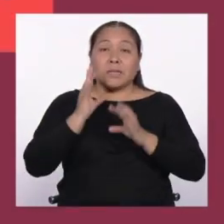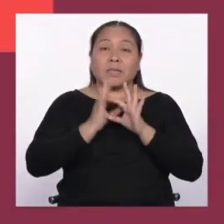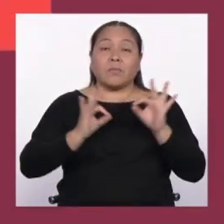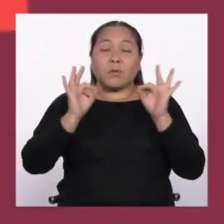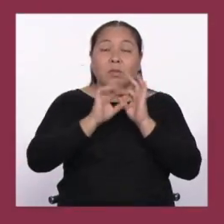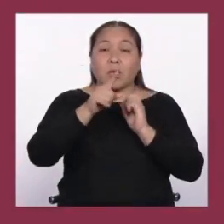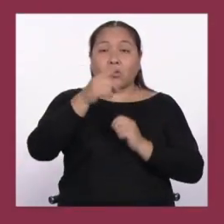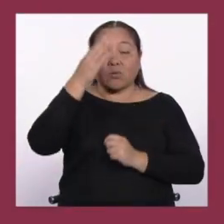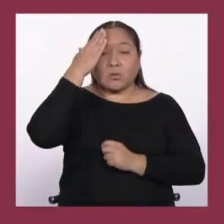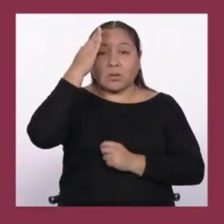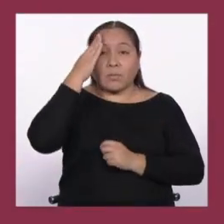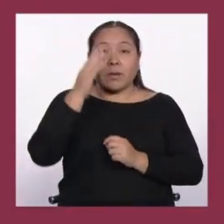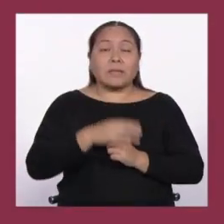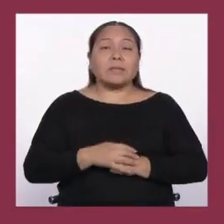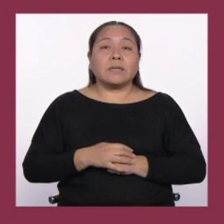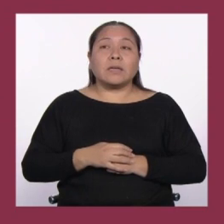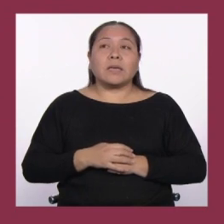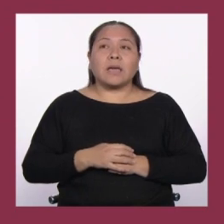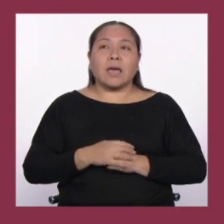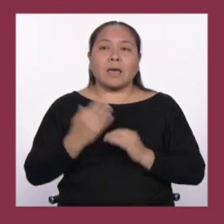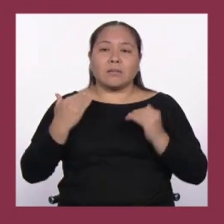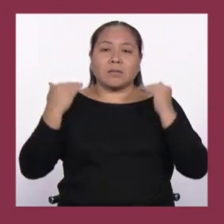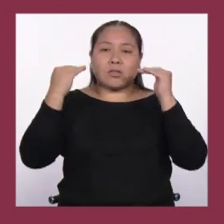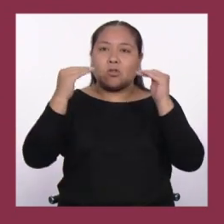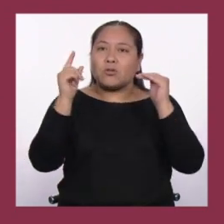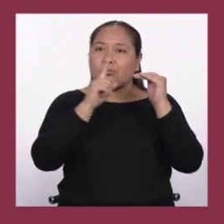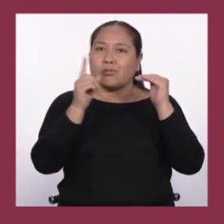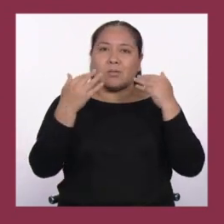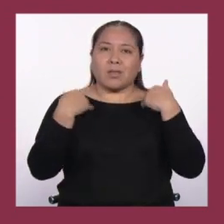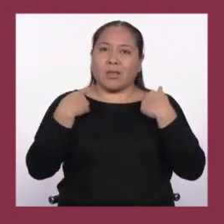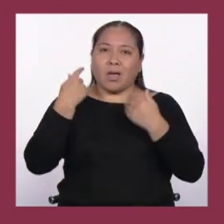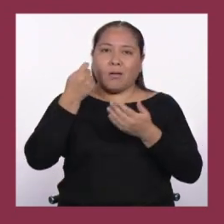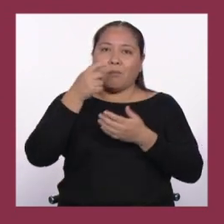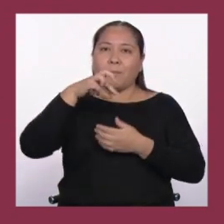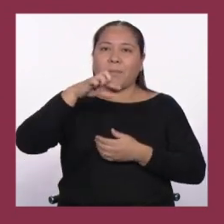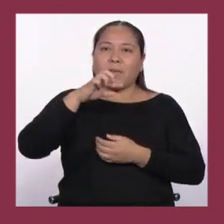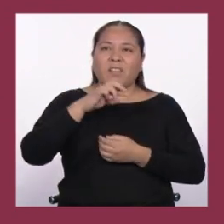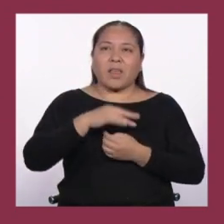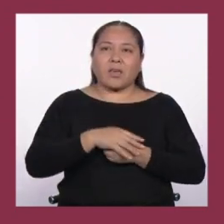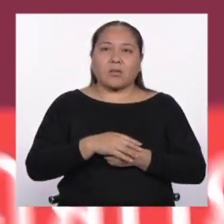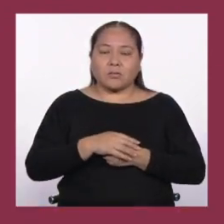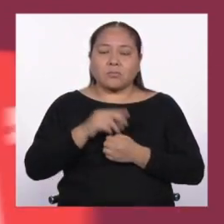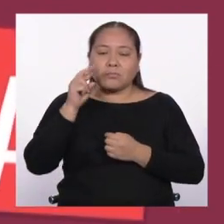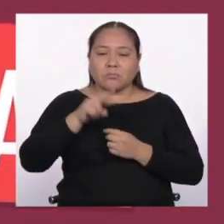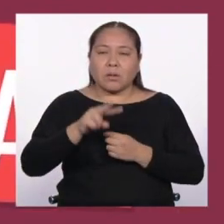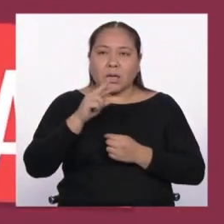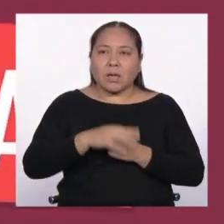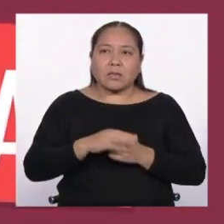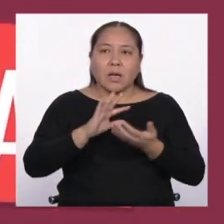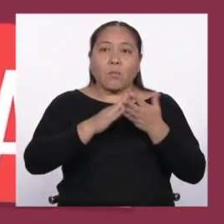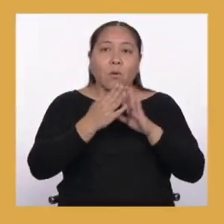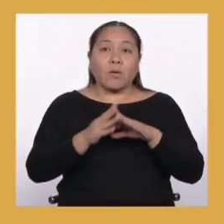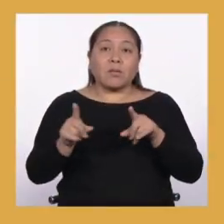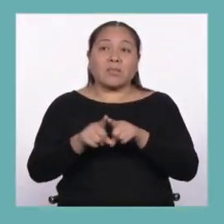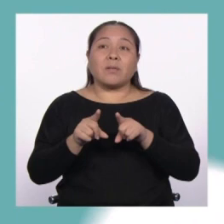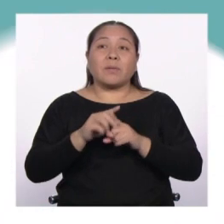que sepas también que dentro del sector no privilegiado, aparte de considerar al pueblo, se le considera también a los